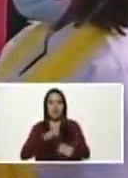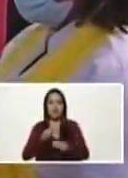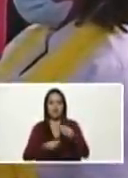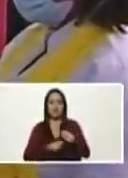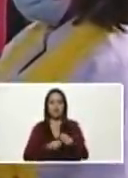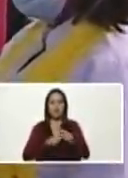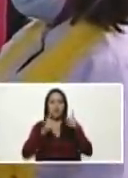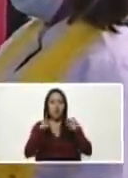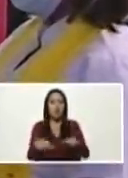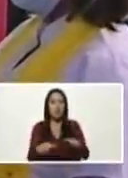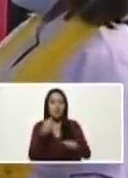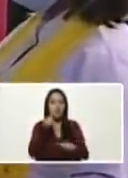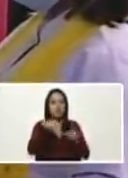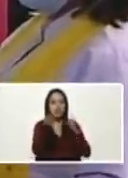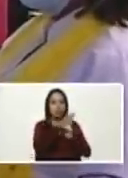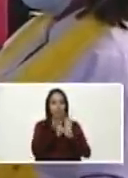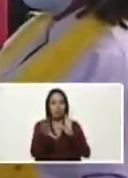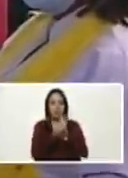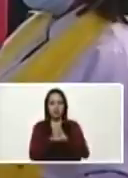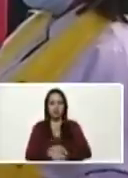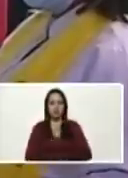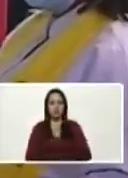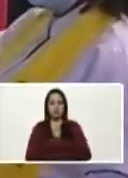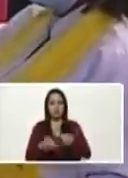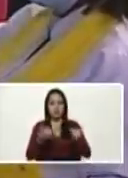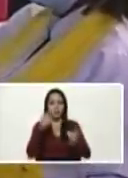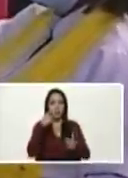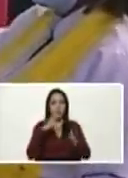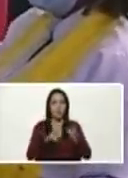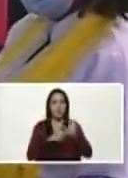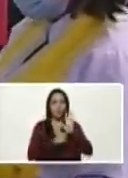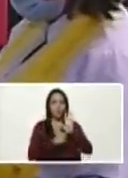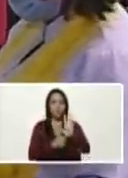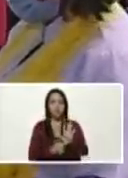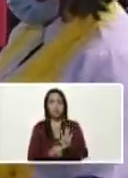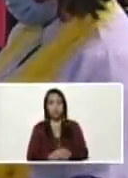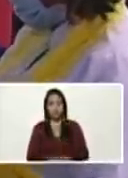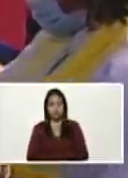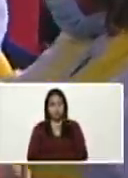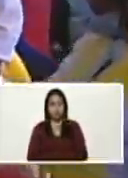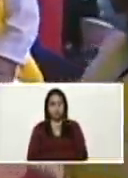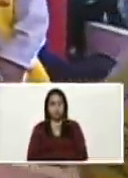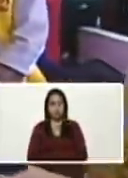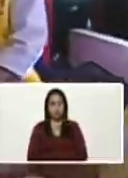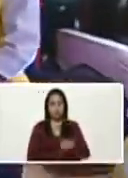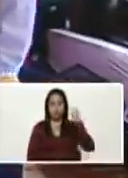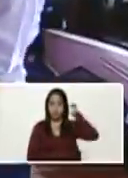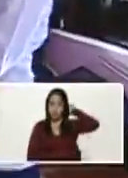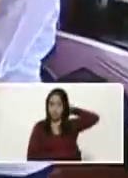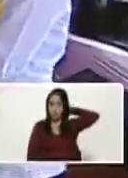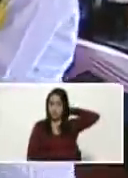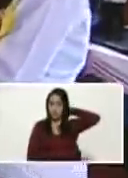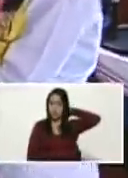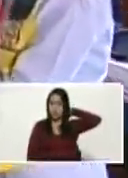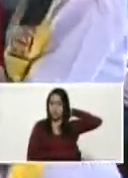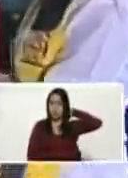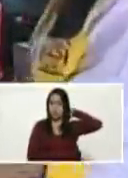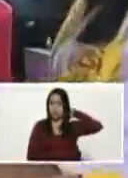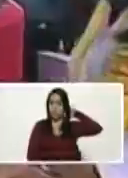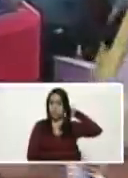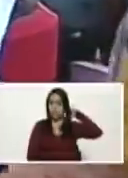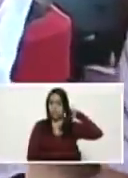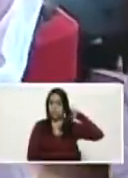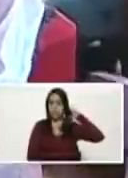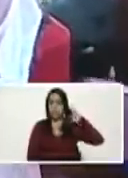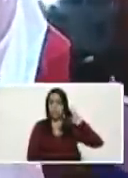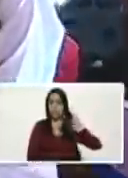preceptos constitucionales. En las imágenes, el jefe de Estado venezolano entrega y